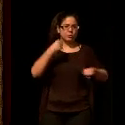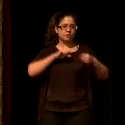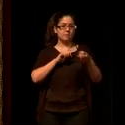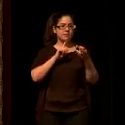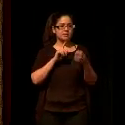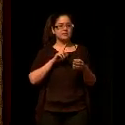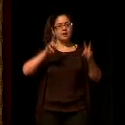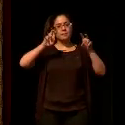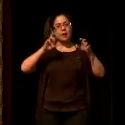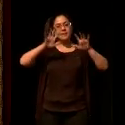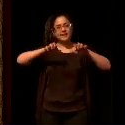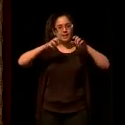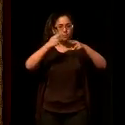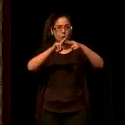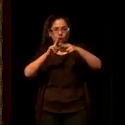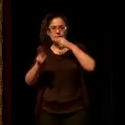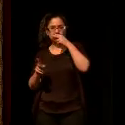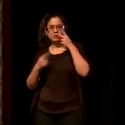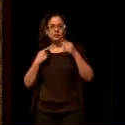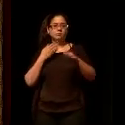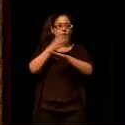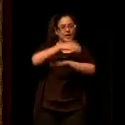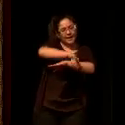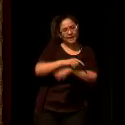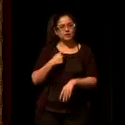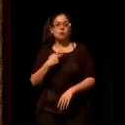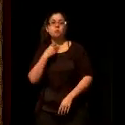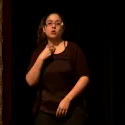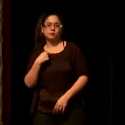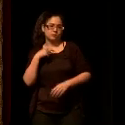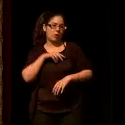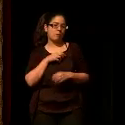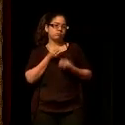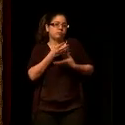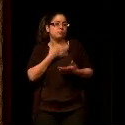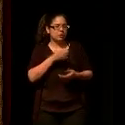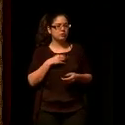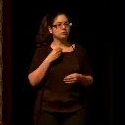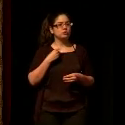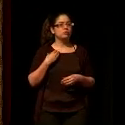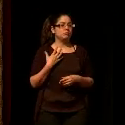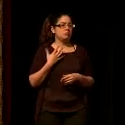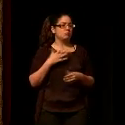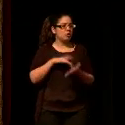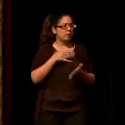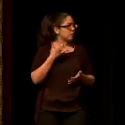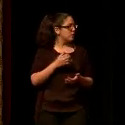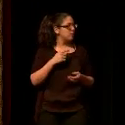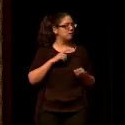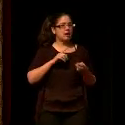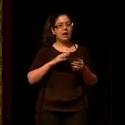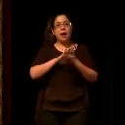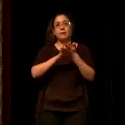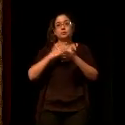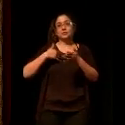políticos de acción política de salir a la calle de saber que tenemos voz y que podemos hacer cosas aquí ya tenemos una voy a